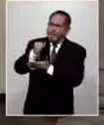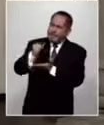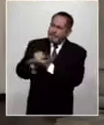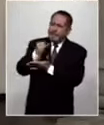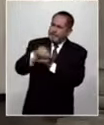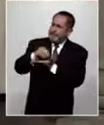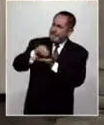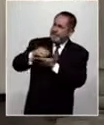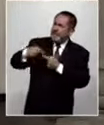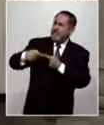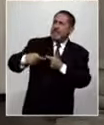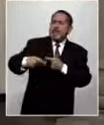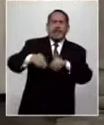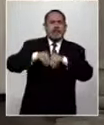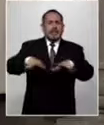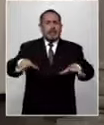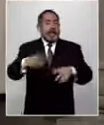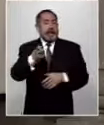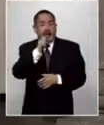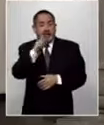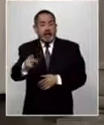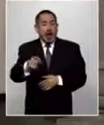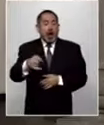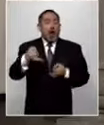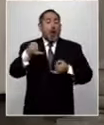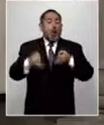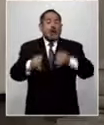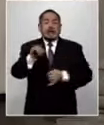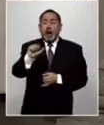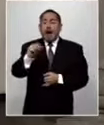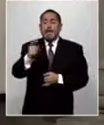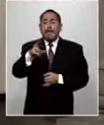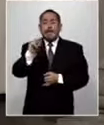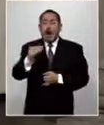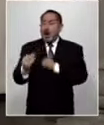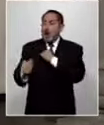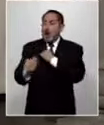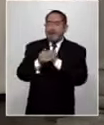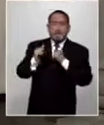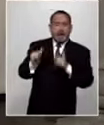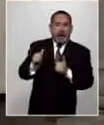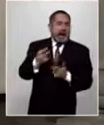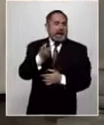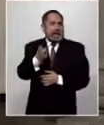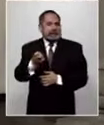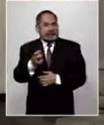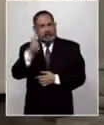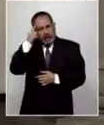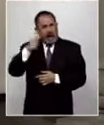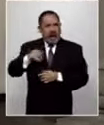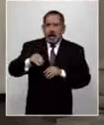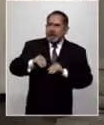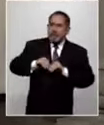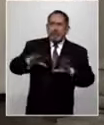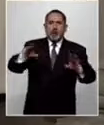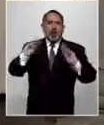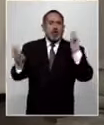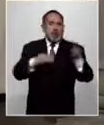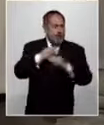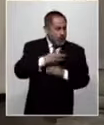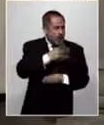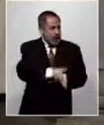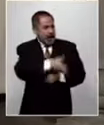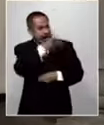manera especial, el desarrollo del juicio de amparo, contribución fundamental del derecho nacional al mundo. A través de